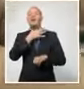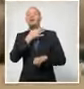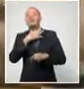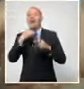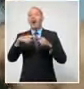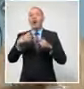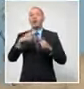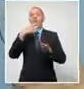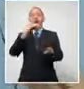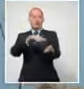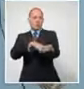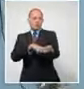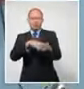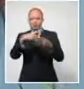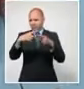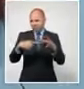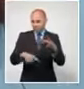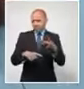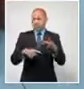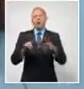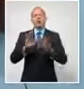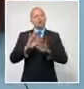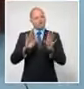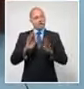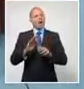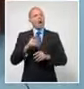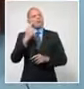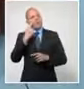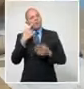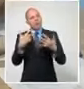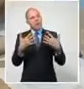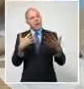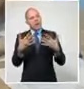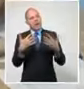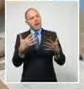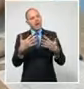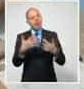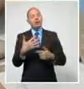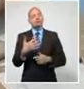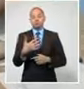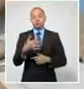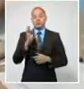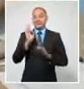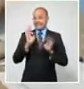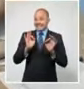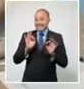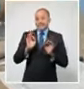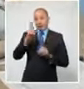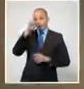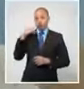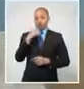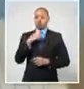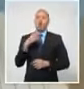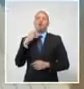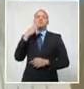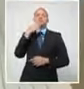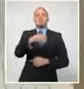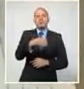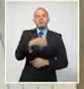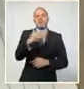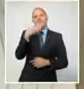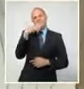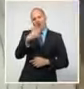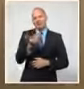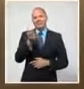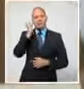padecimientos endocrinos. La iniciativa de acercar a médicos de la atención secundaria al centro para evitar el traslado de las gestantes se ha reforzado